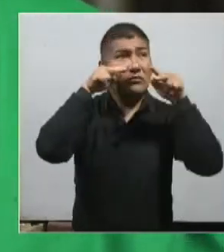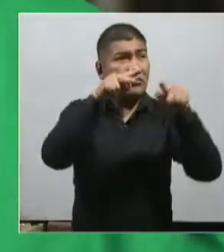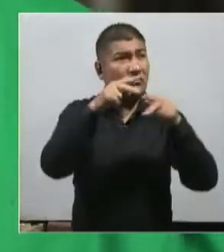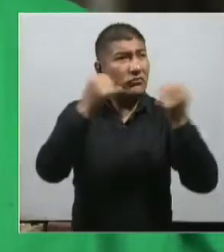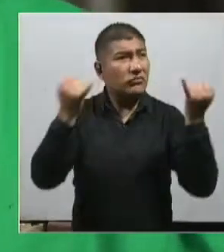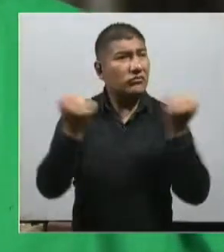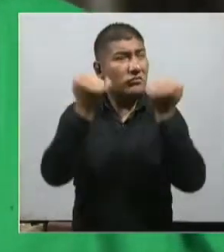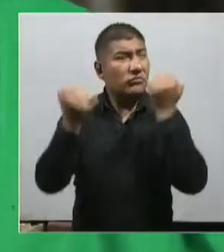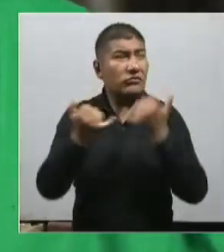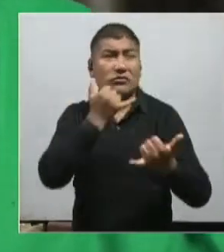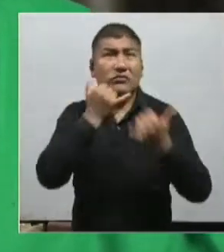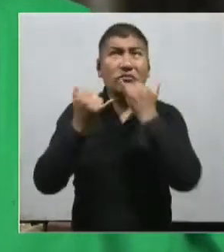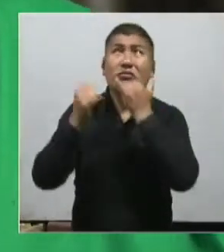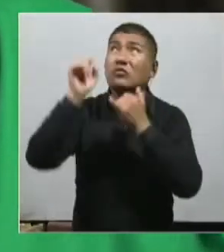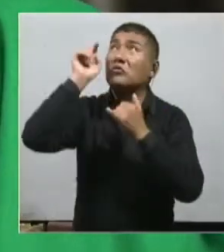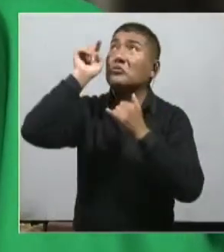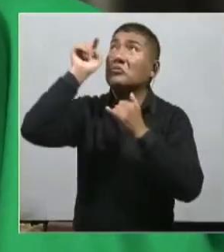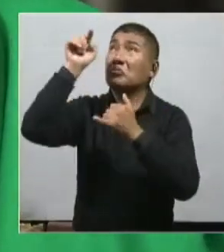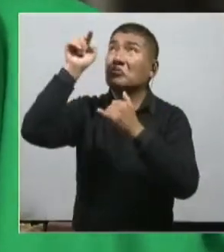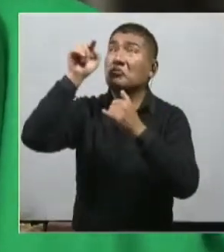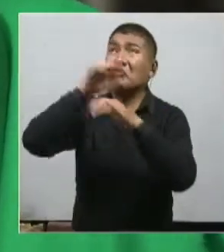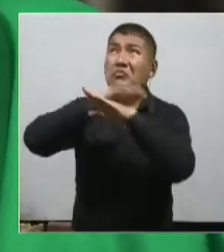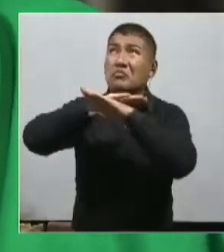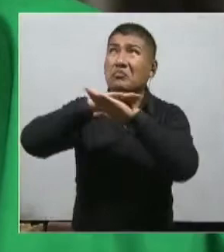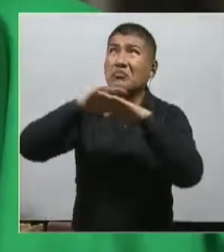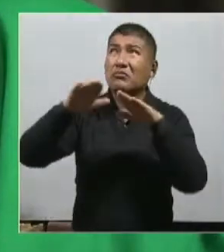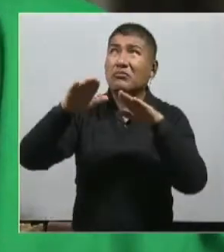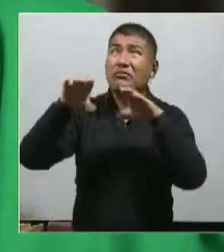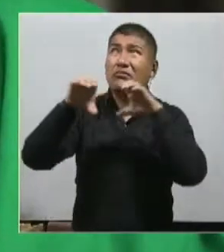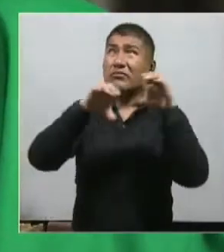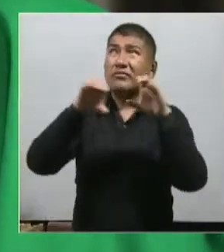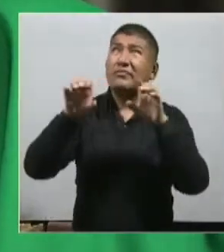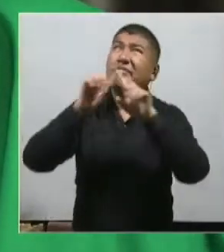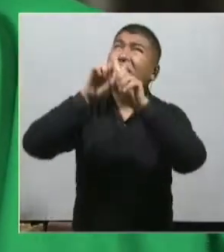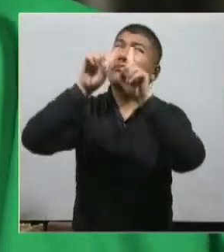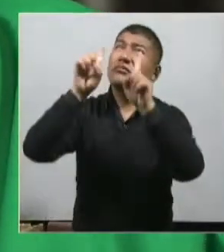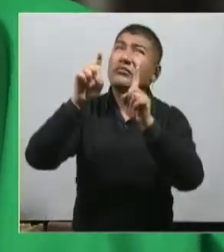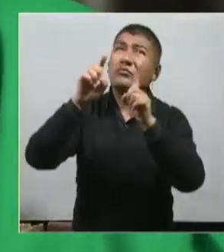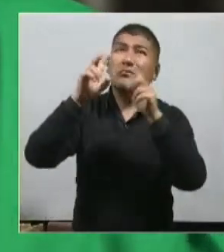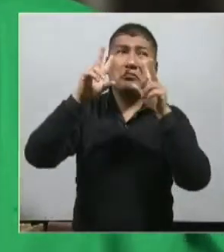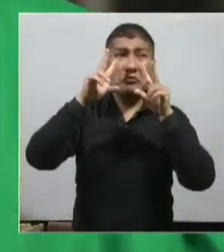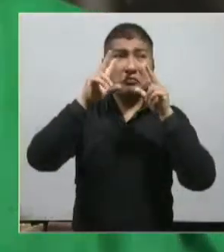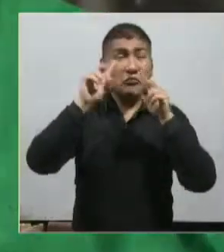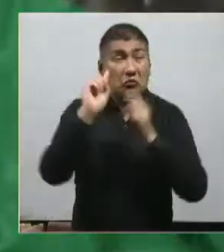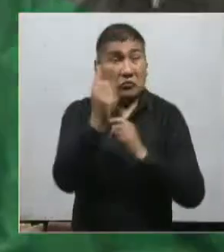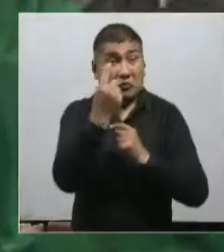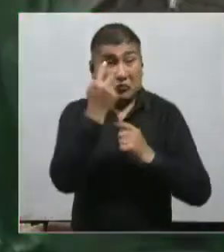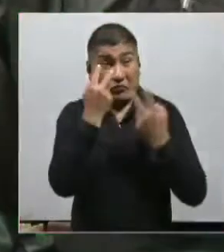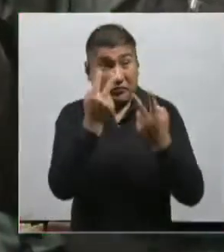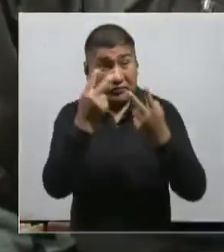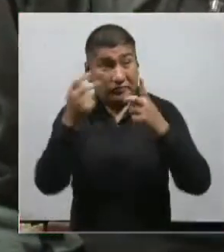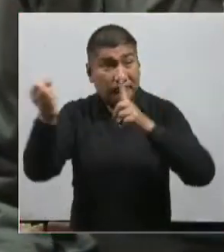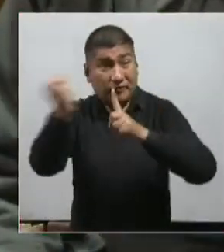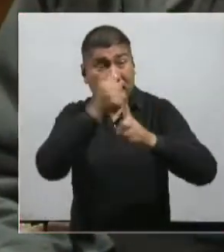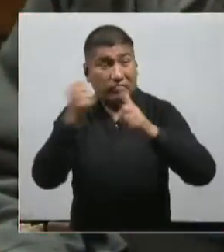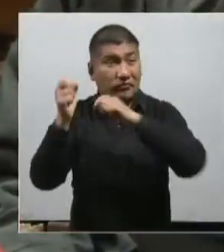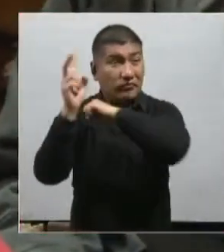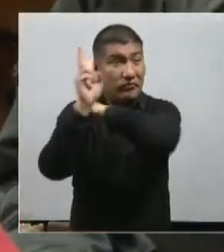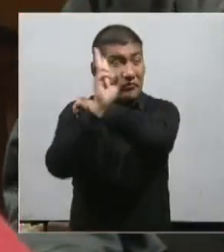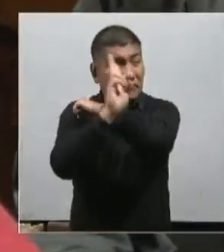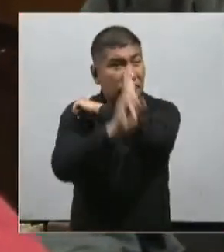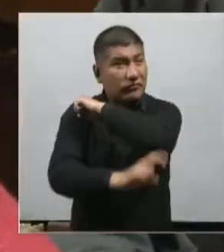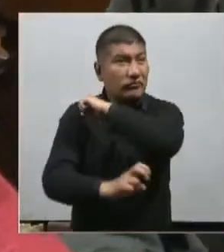iniquidad y te quedas mirando la opresión? No veo más que saqueo y violencia.